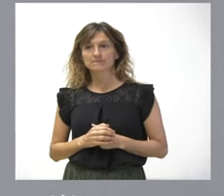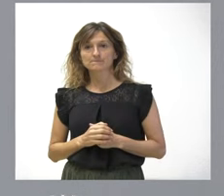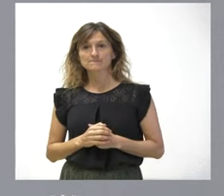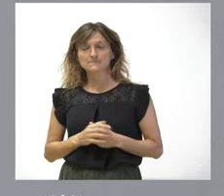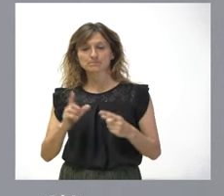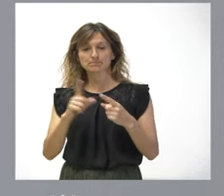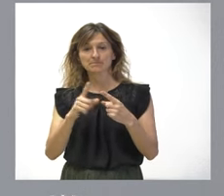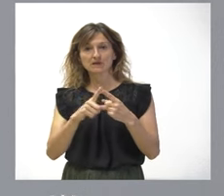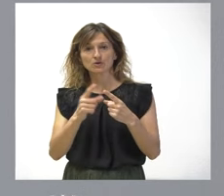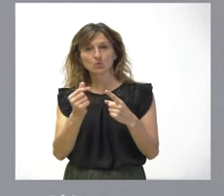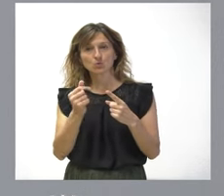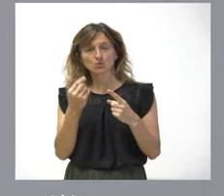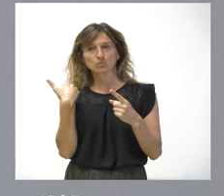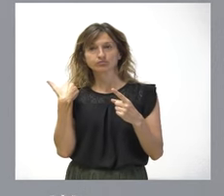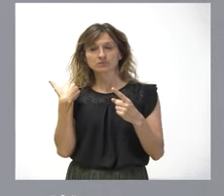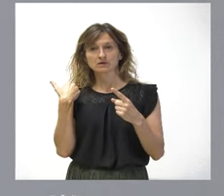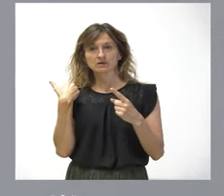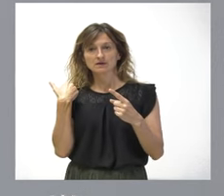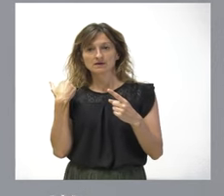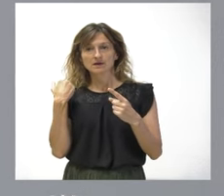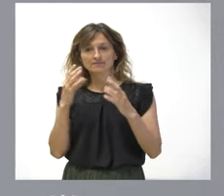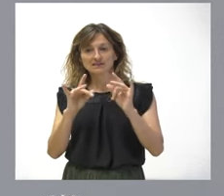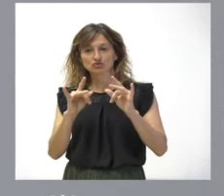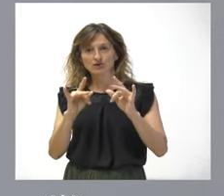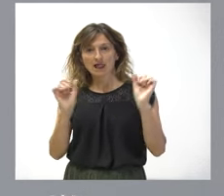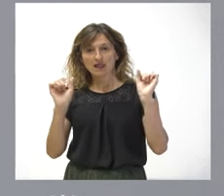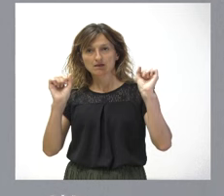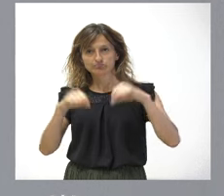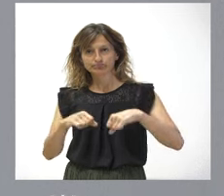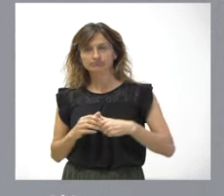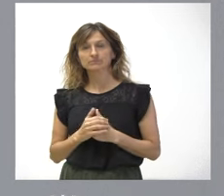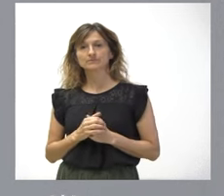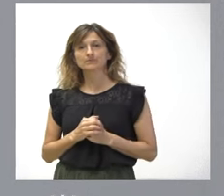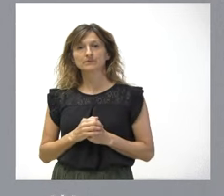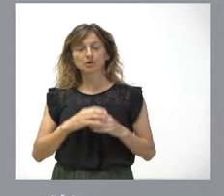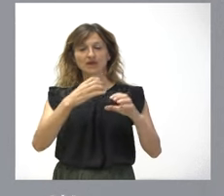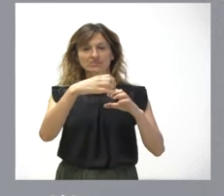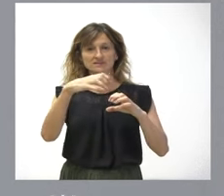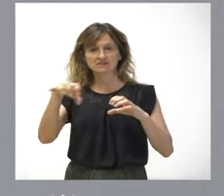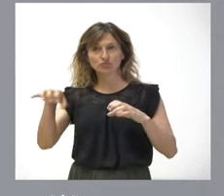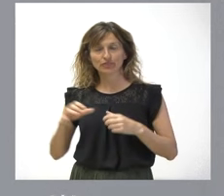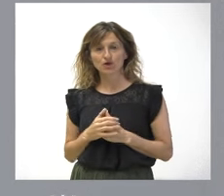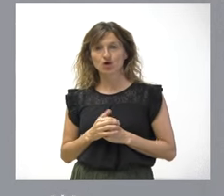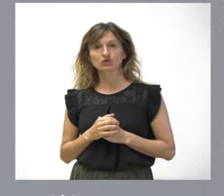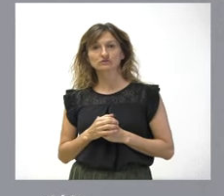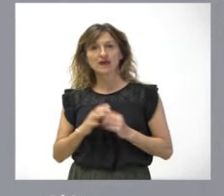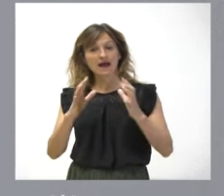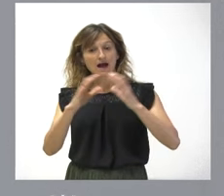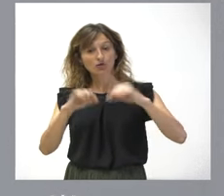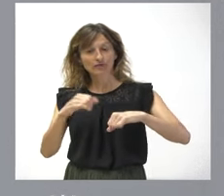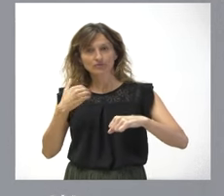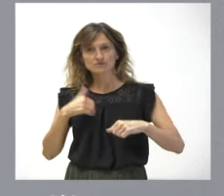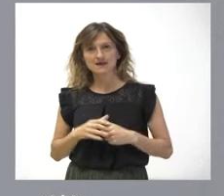cuantía se acordó en la última conferencia editorial a la acordarse la distribución que correspondía a cada una de las comunidades